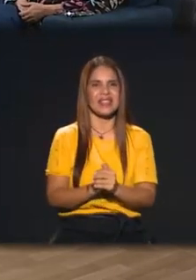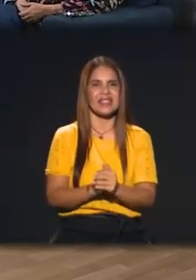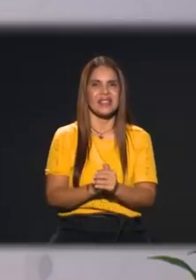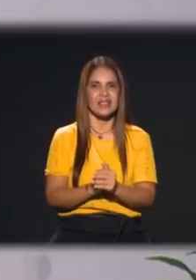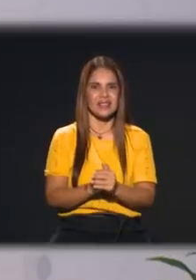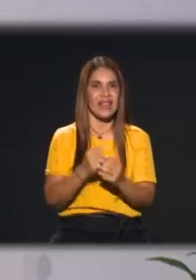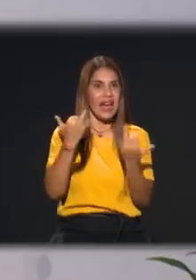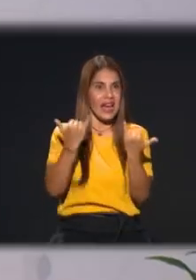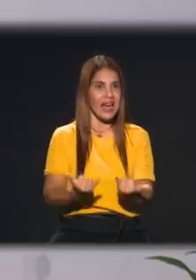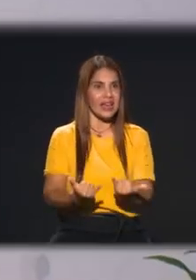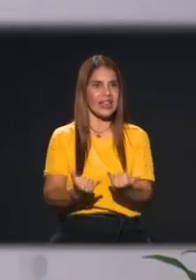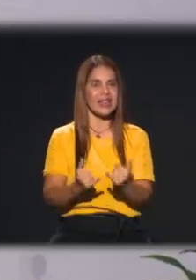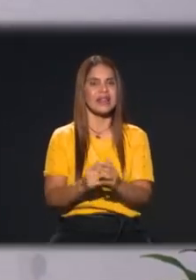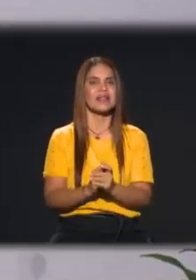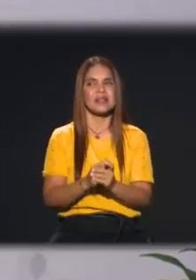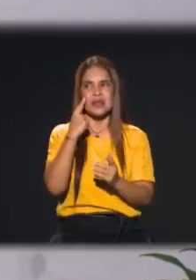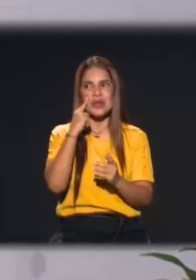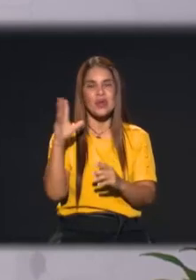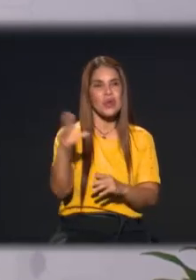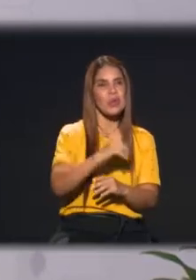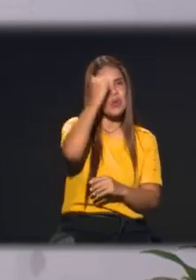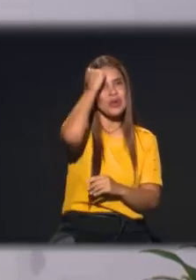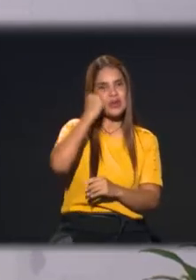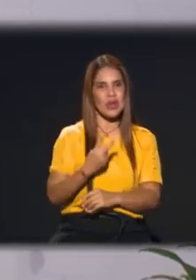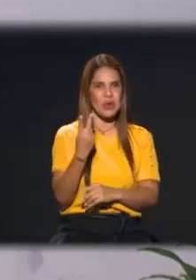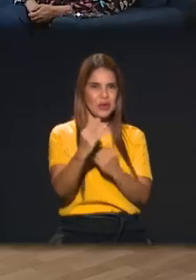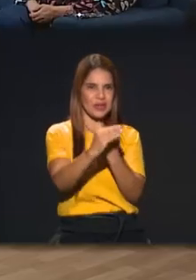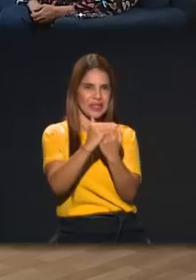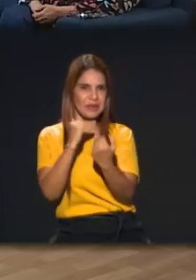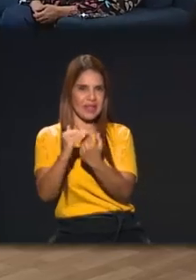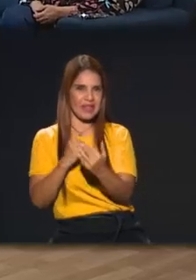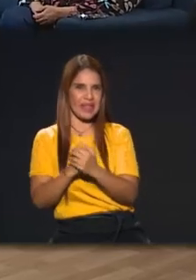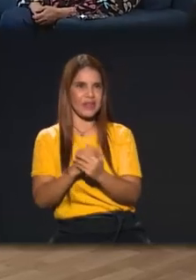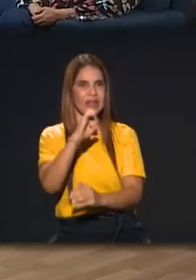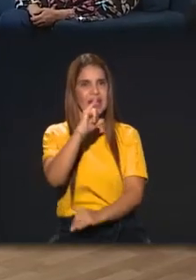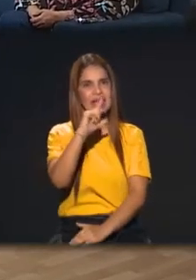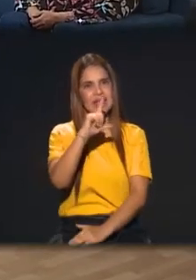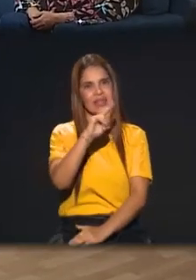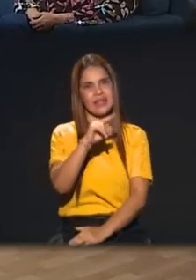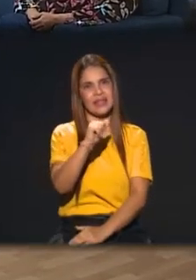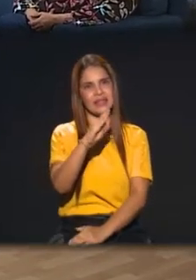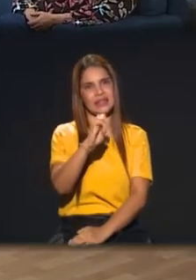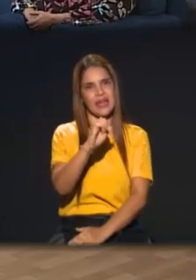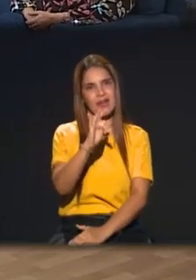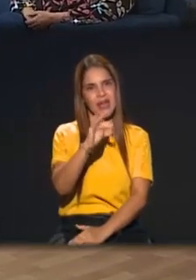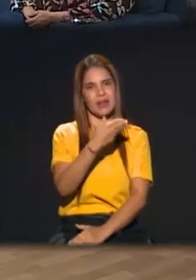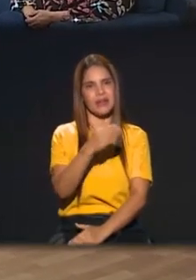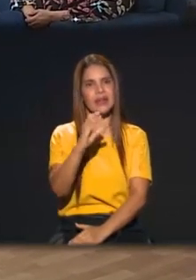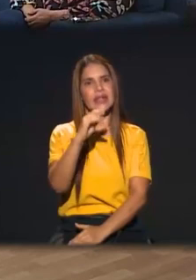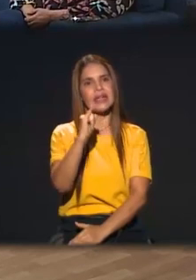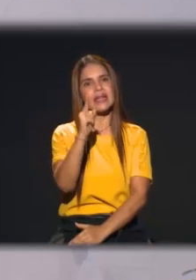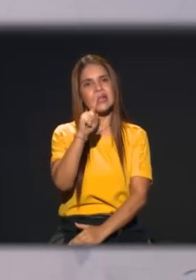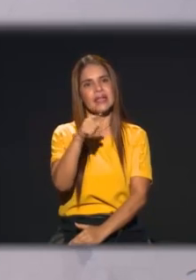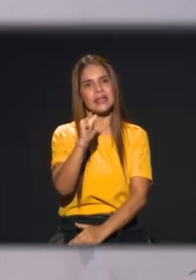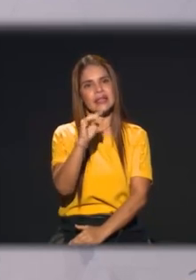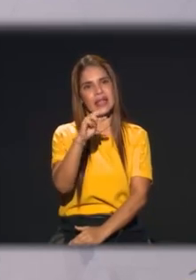Porque ya acá en el CES me encuentro con dos profesoras, se trata de Elizabeth y Cristina, ahorita les voy a contar qué hacen, de qué se trata,